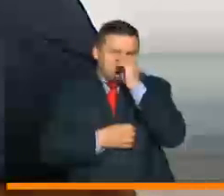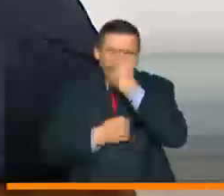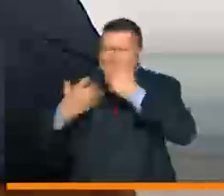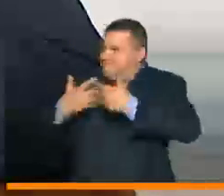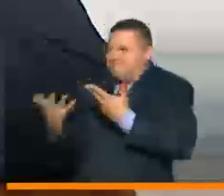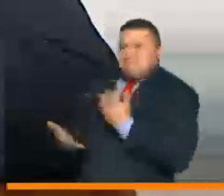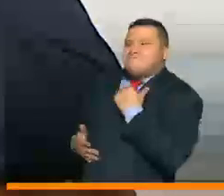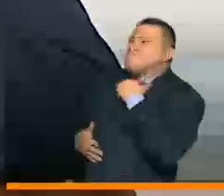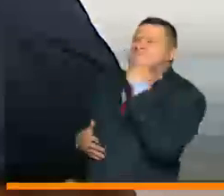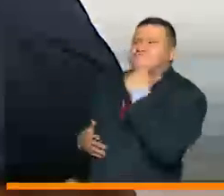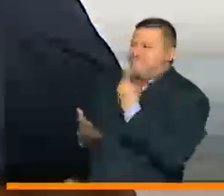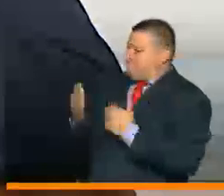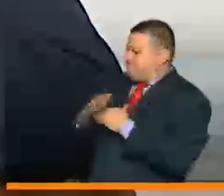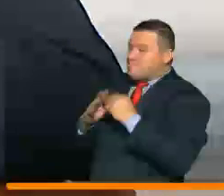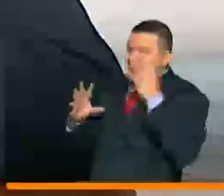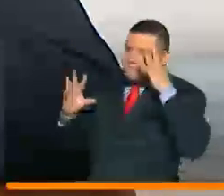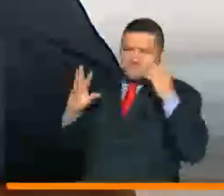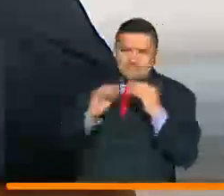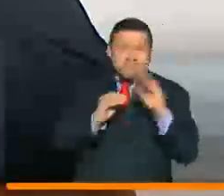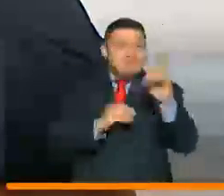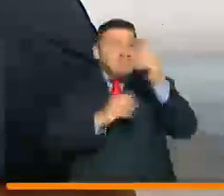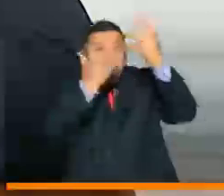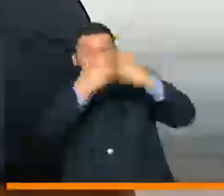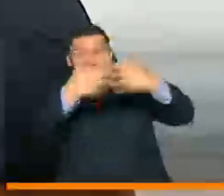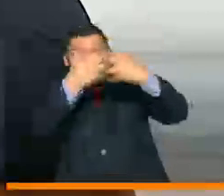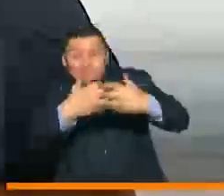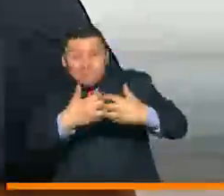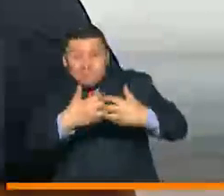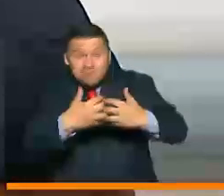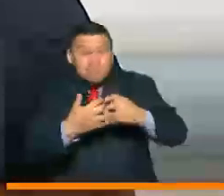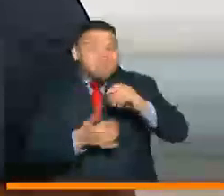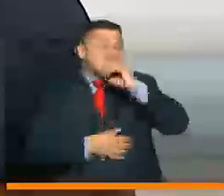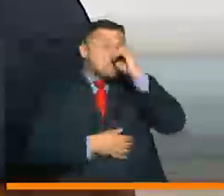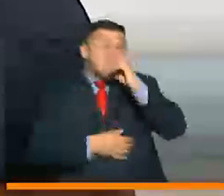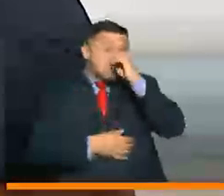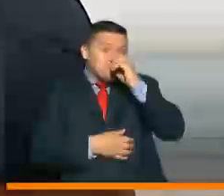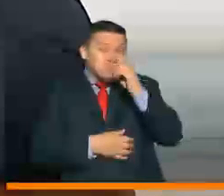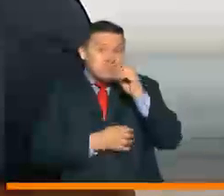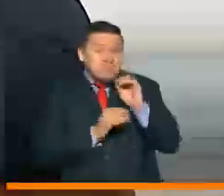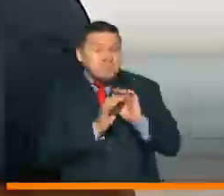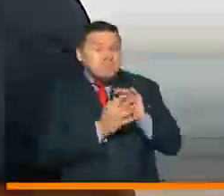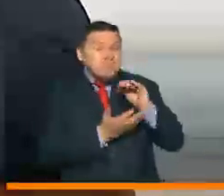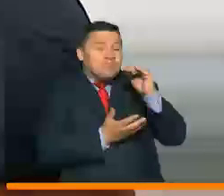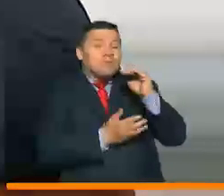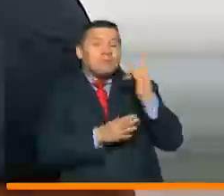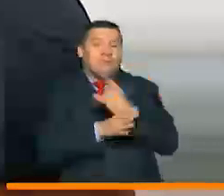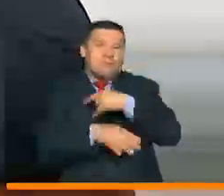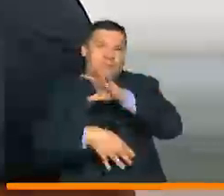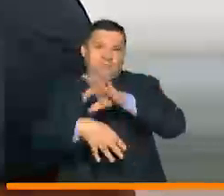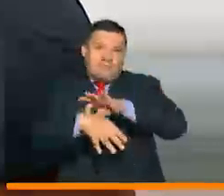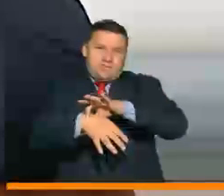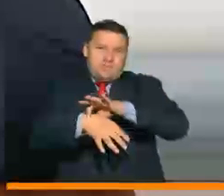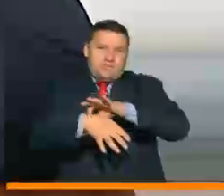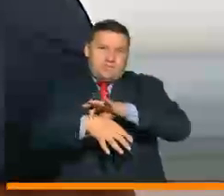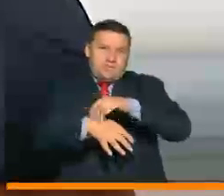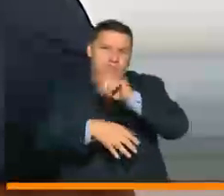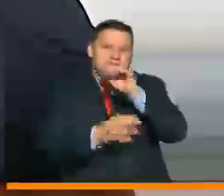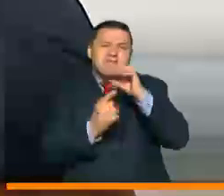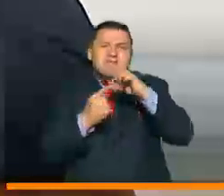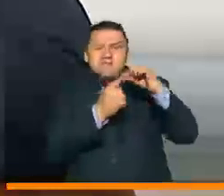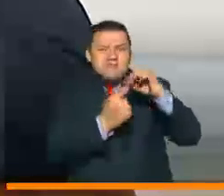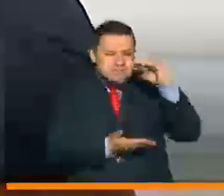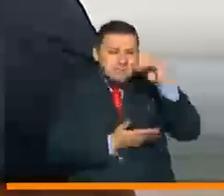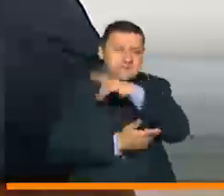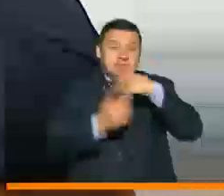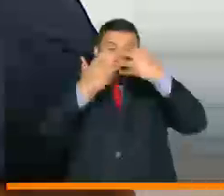demanda. Se acordó que toda la producción de oxígeno líquido se irá para uso medicinal. Es muy importante que